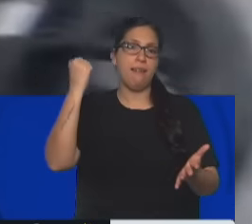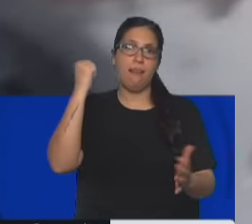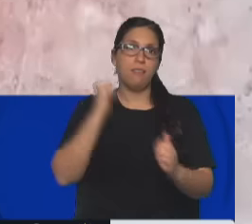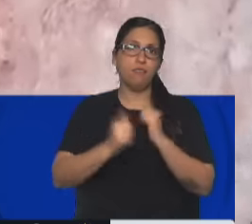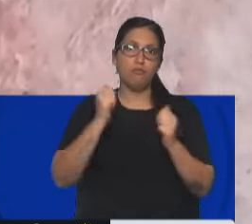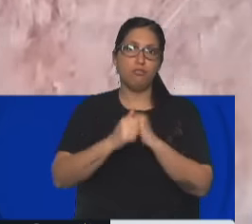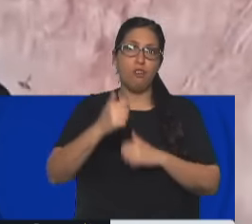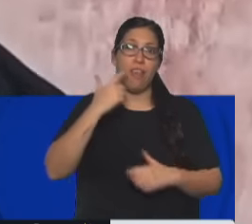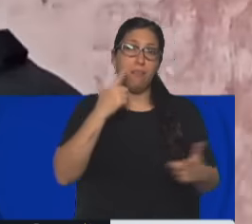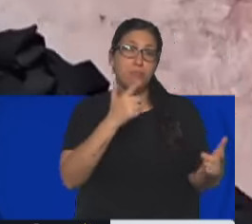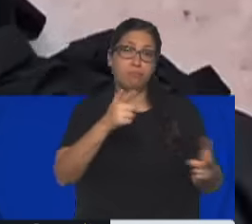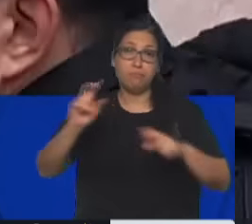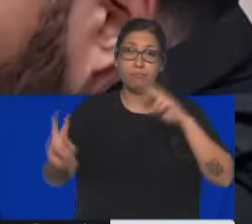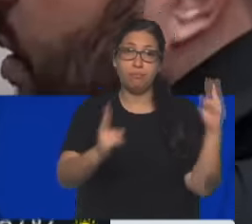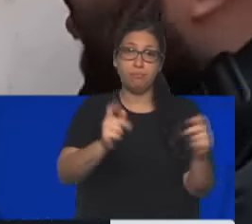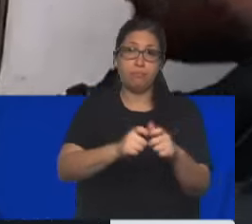carioca.